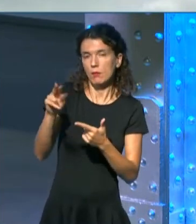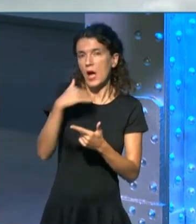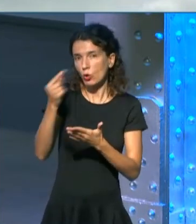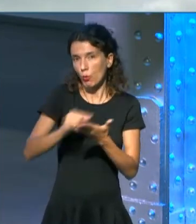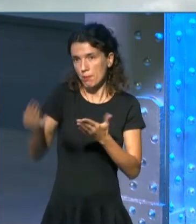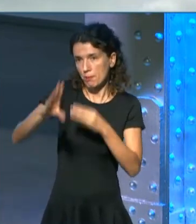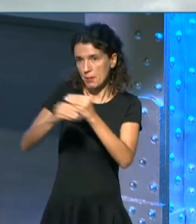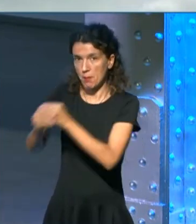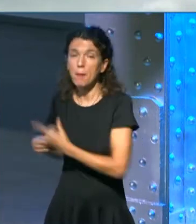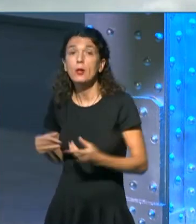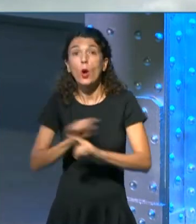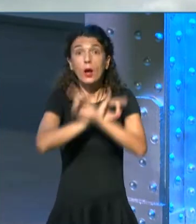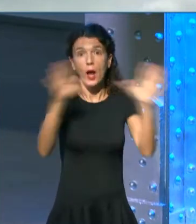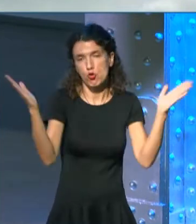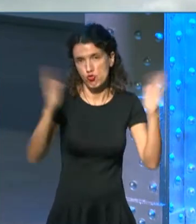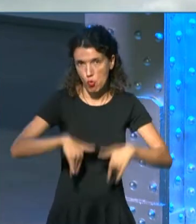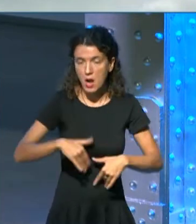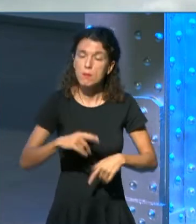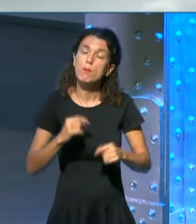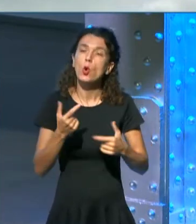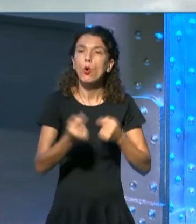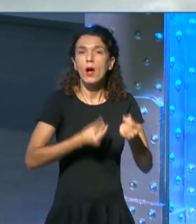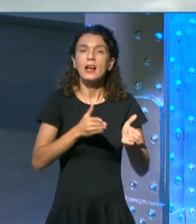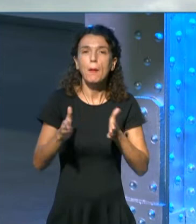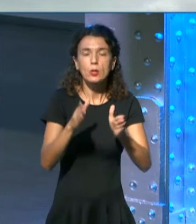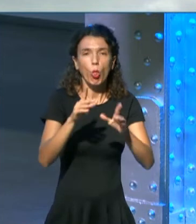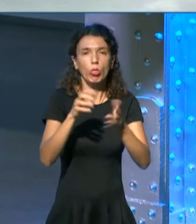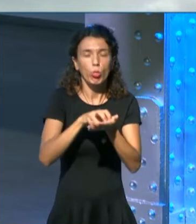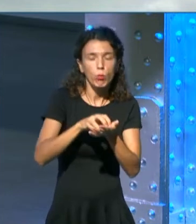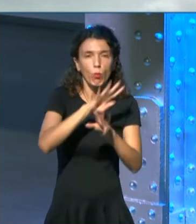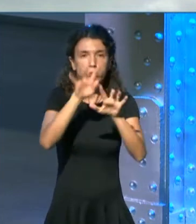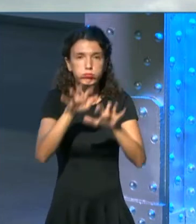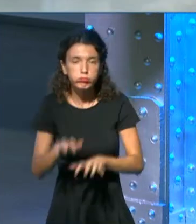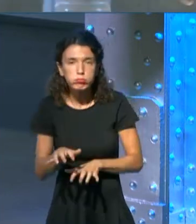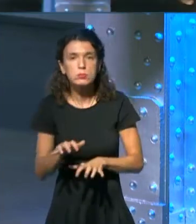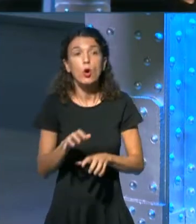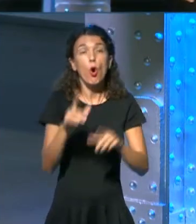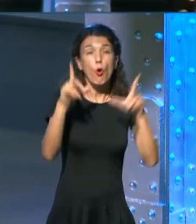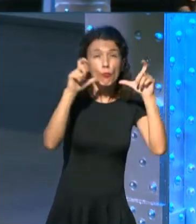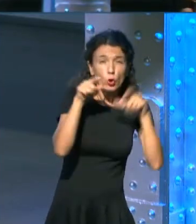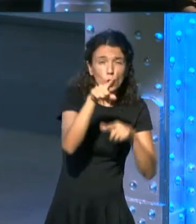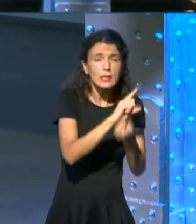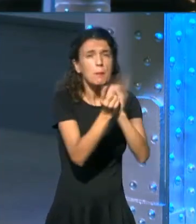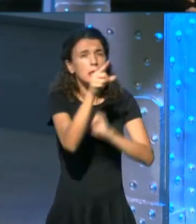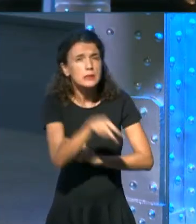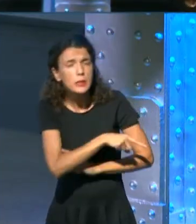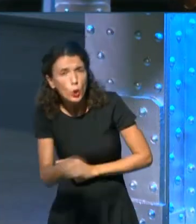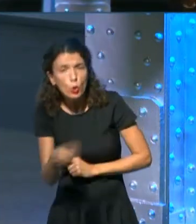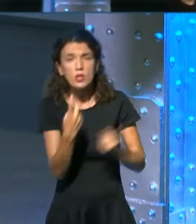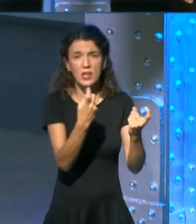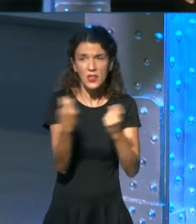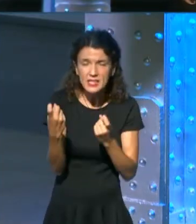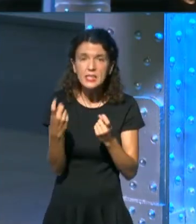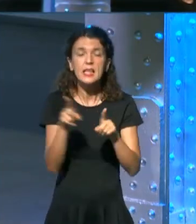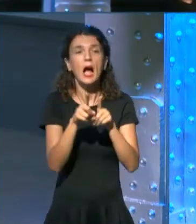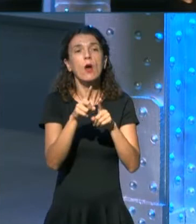está completamente definido. Por el camino hacemos frente a muchas preguntas. ¿Estas fotos no habría que cambiarlas? ¿No sería necesario meter